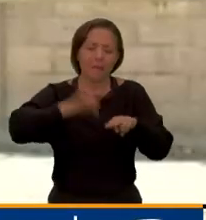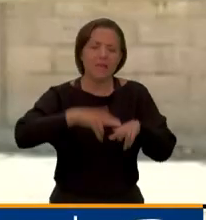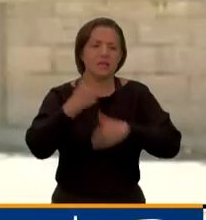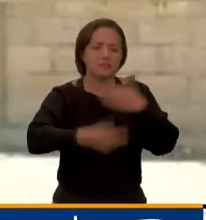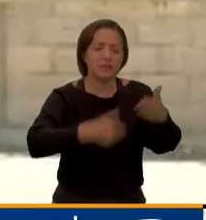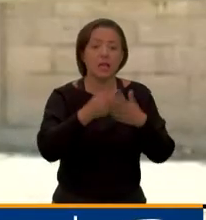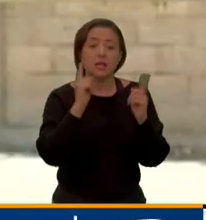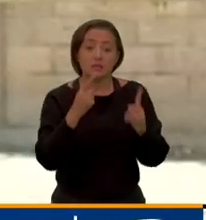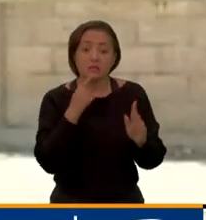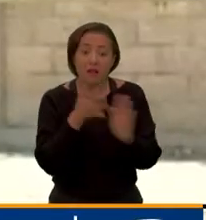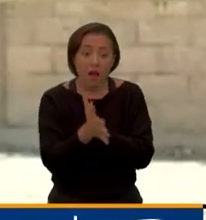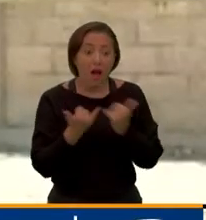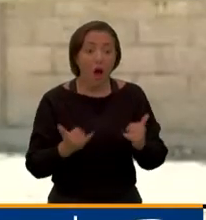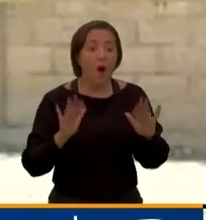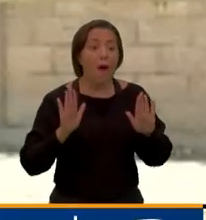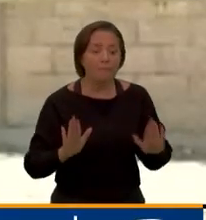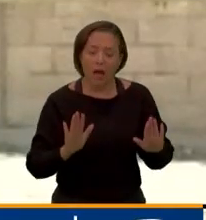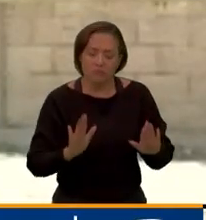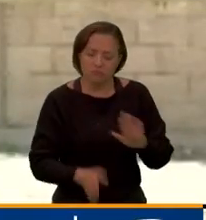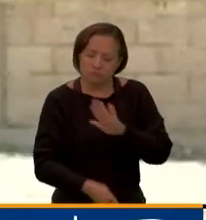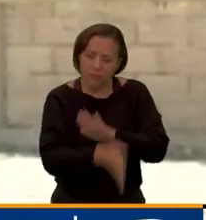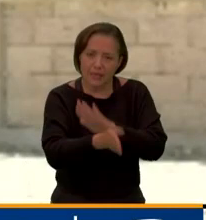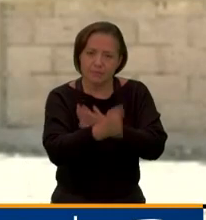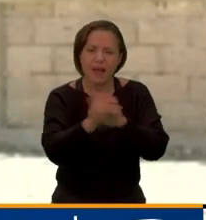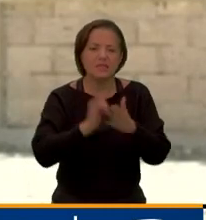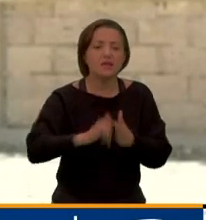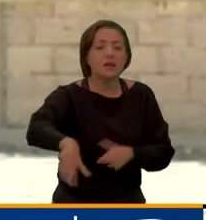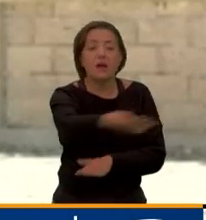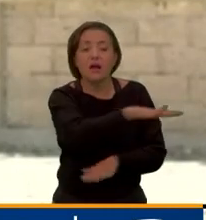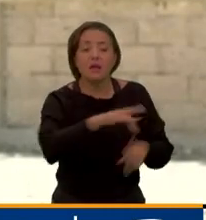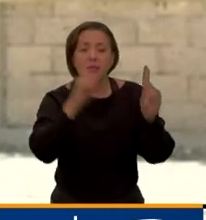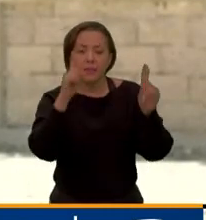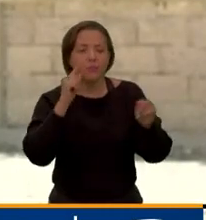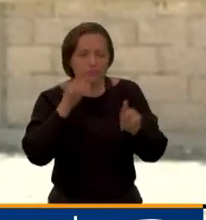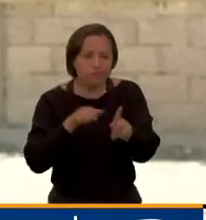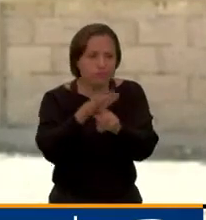manifiestan que no se van a detener hasta que las comunidades indígenas no cuenten con agua potable.